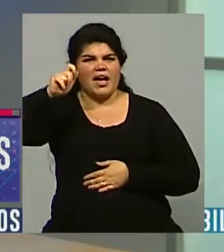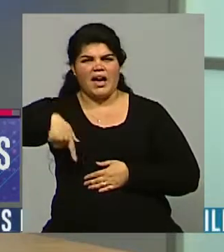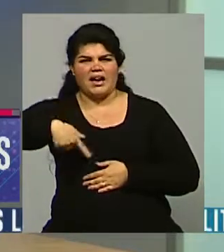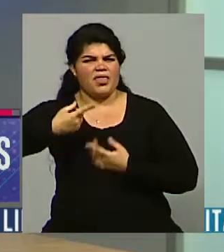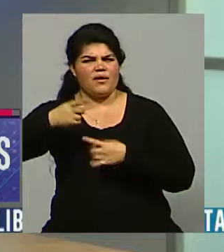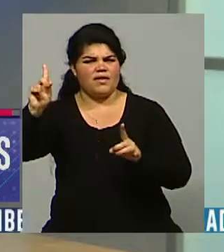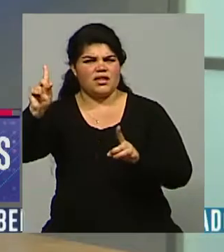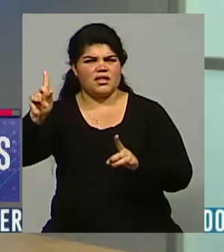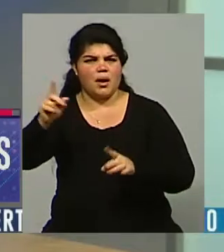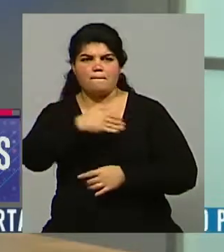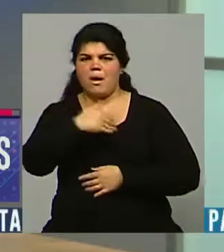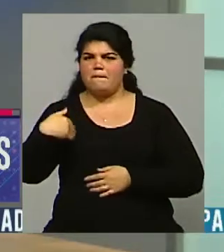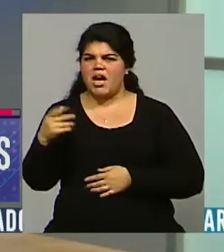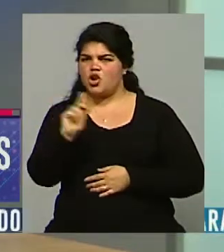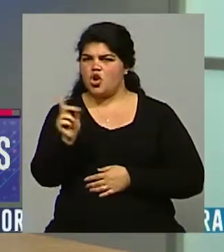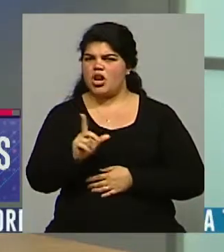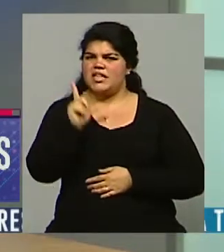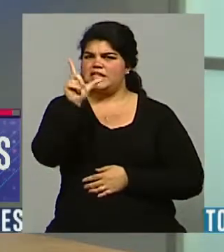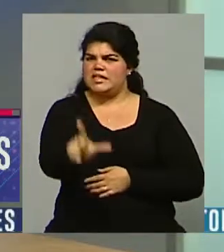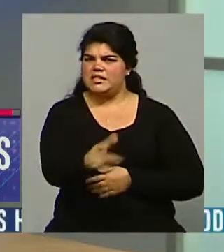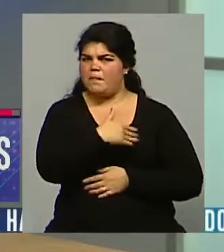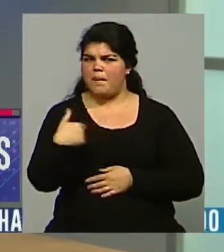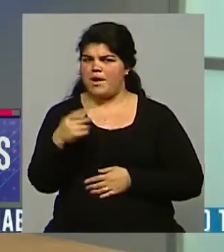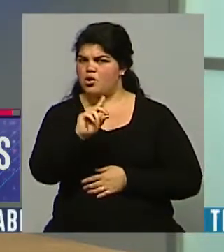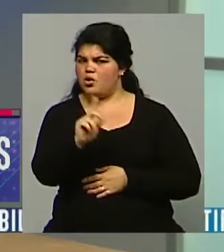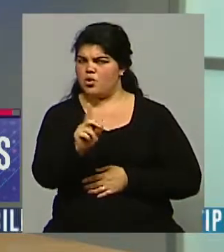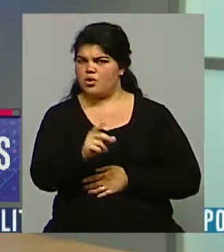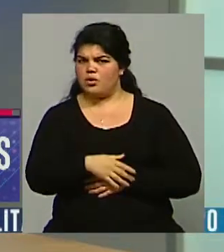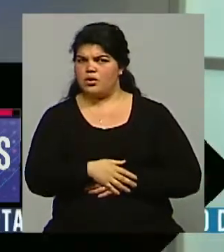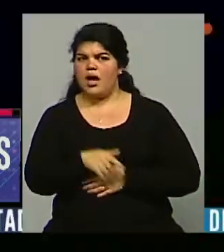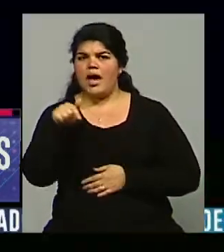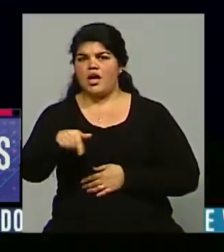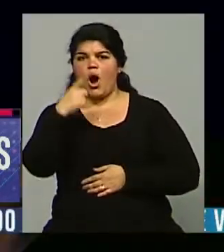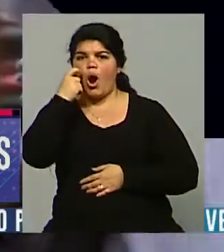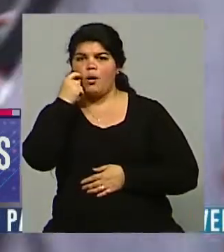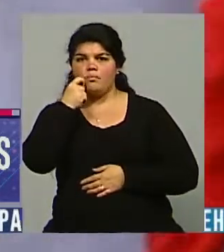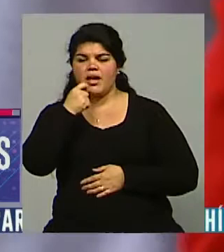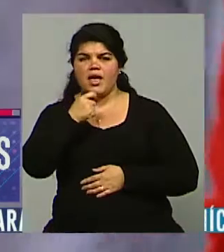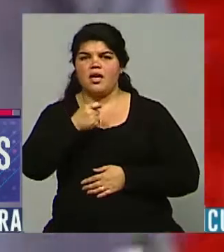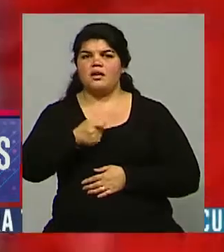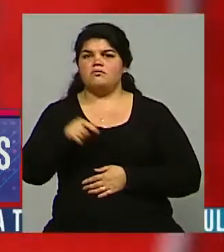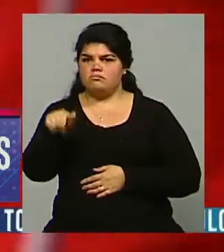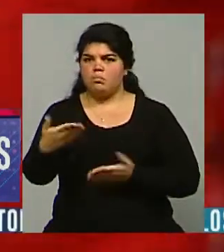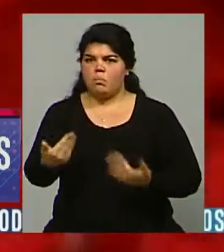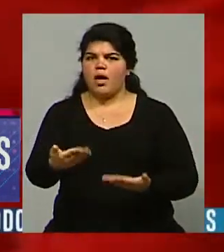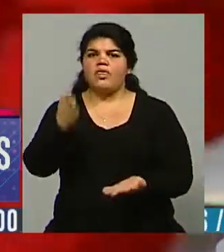licencia por maternidad, porque el hombre también tiene la posibilidad y la obligación de hacerse cargo.